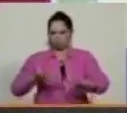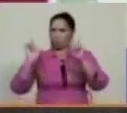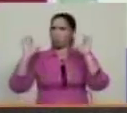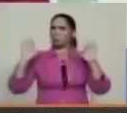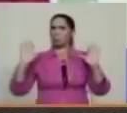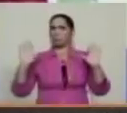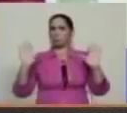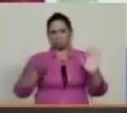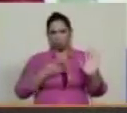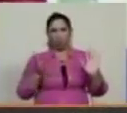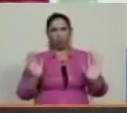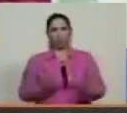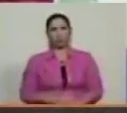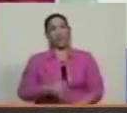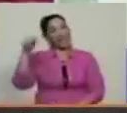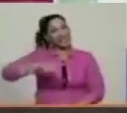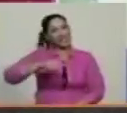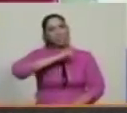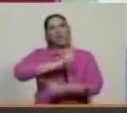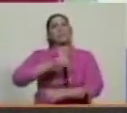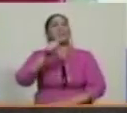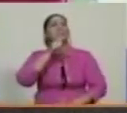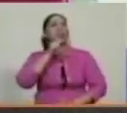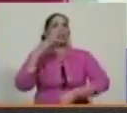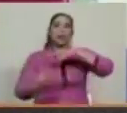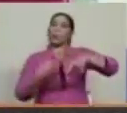Está bien, pues, pero aquí manda la revolución.